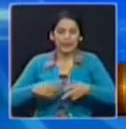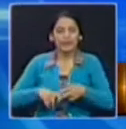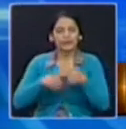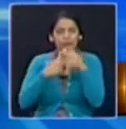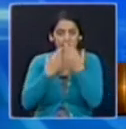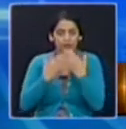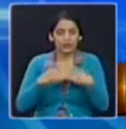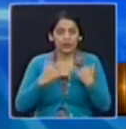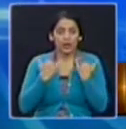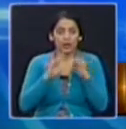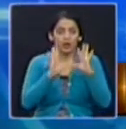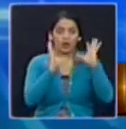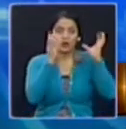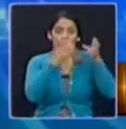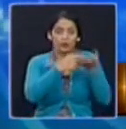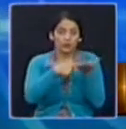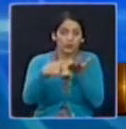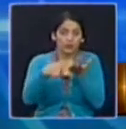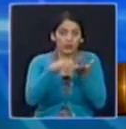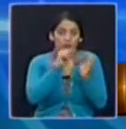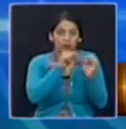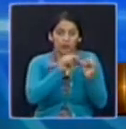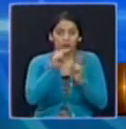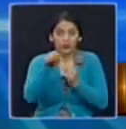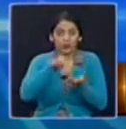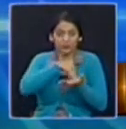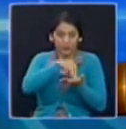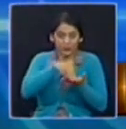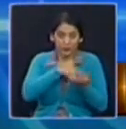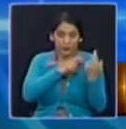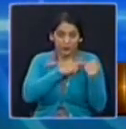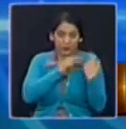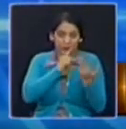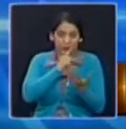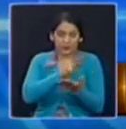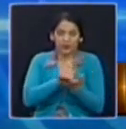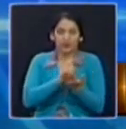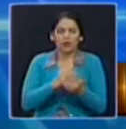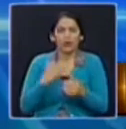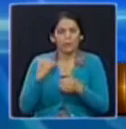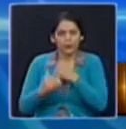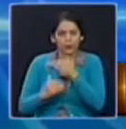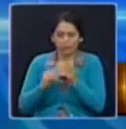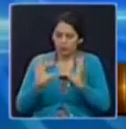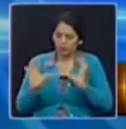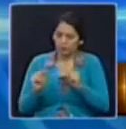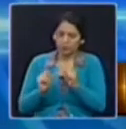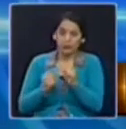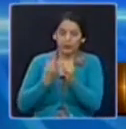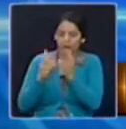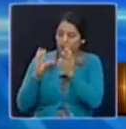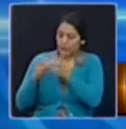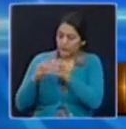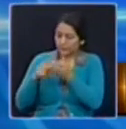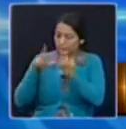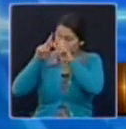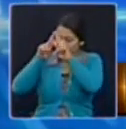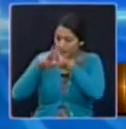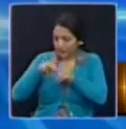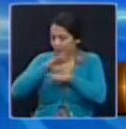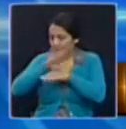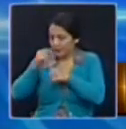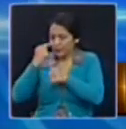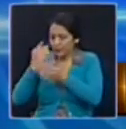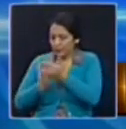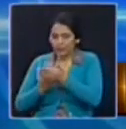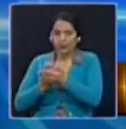de Fiscalización de la que usted también es miembro. Esto es un proceso, ¿no? Se presentan las pruebas de cargo, de descargo.